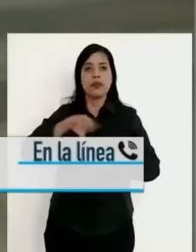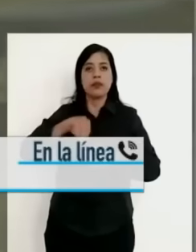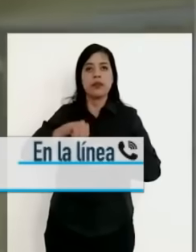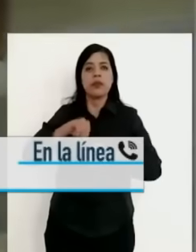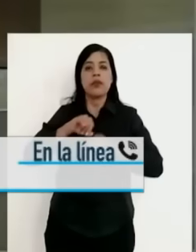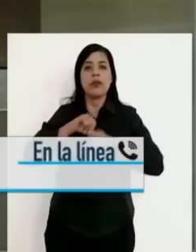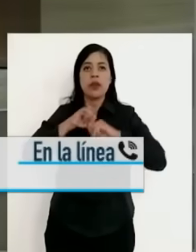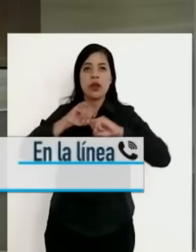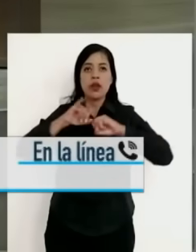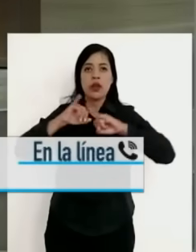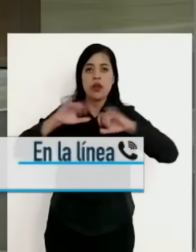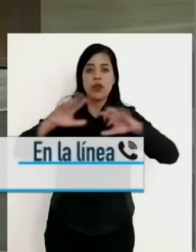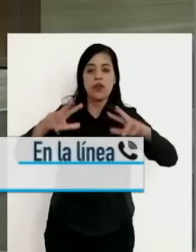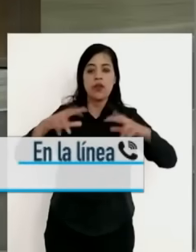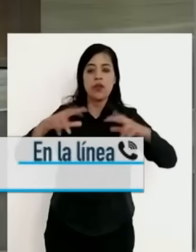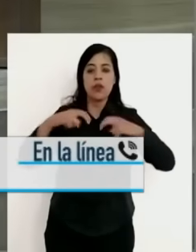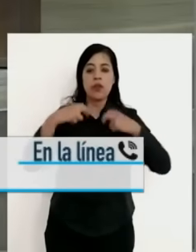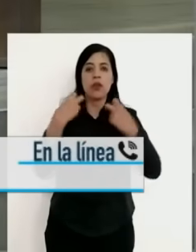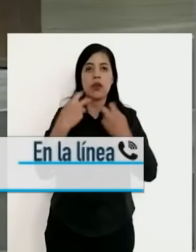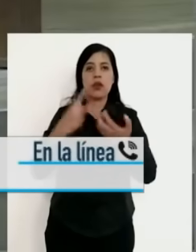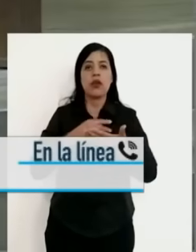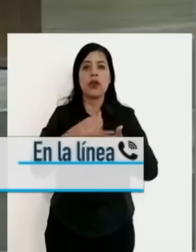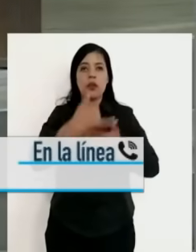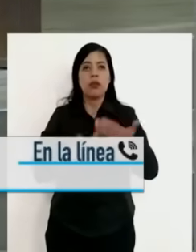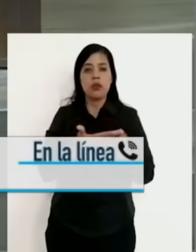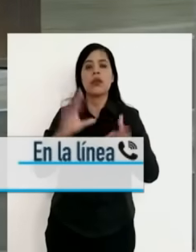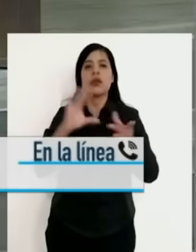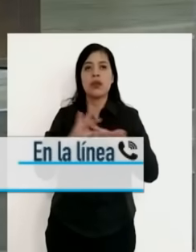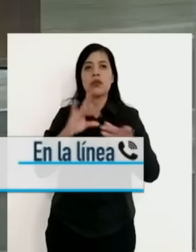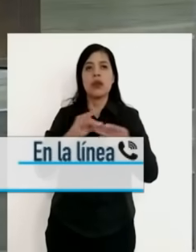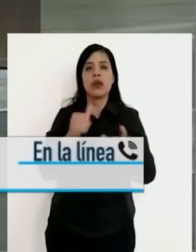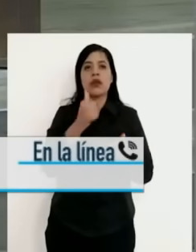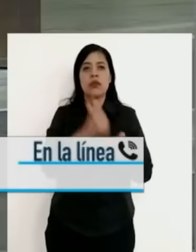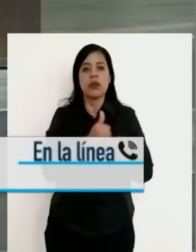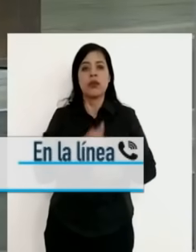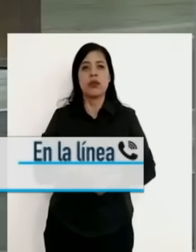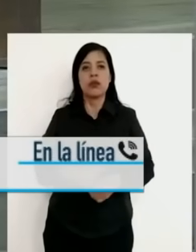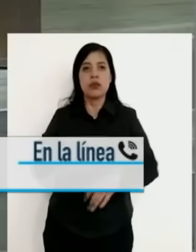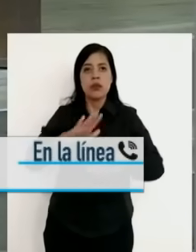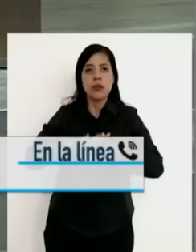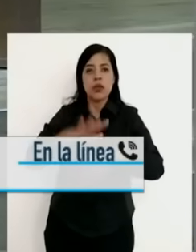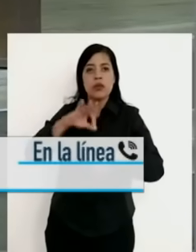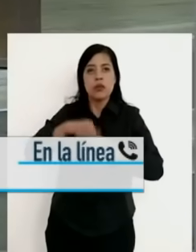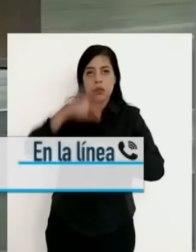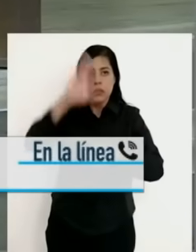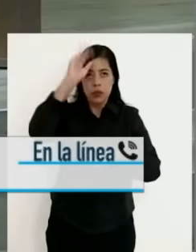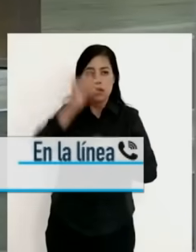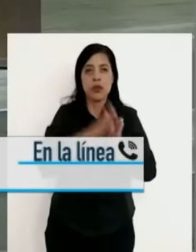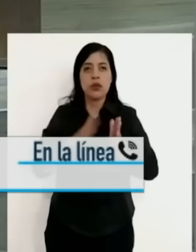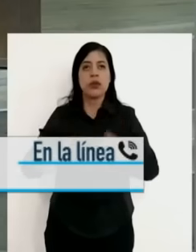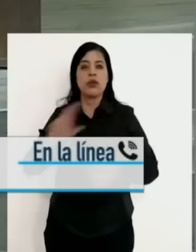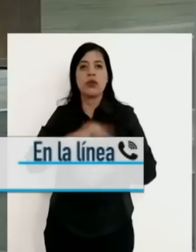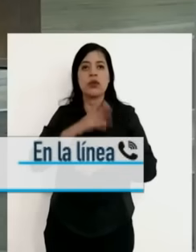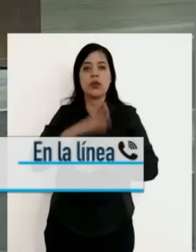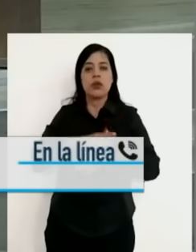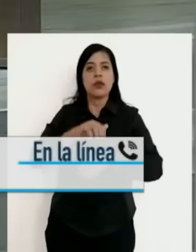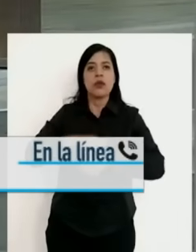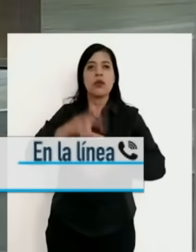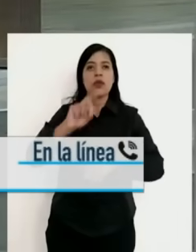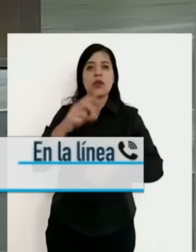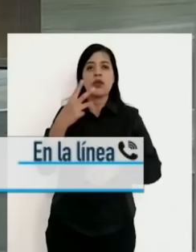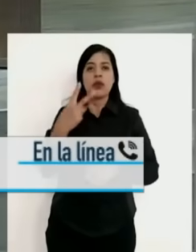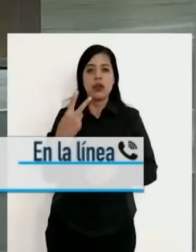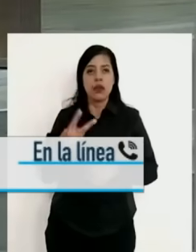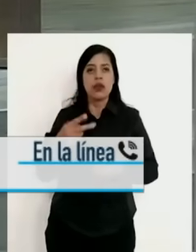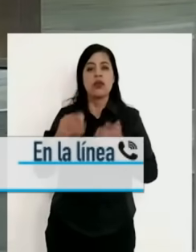del 24 de enero, el día que se llevó la sesión, y que que nosotros o el partido señala que la sesión se llevó